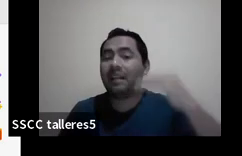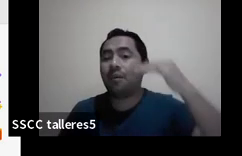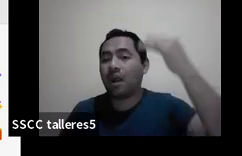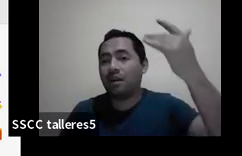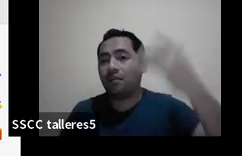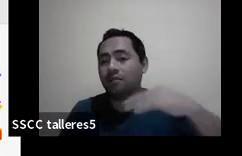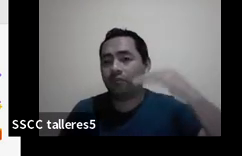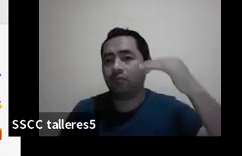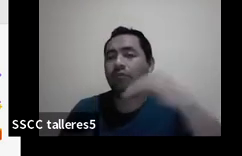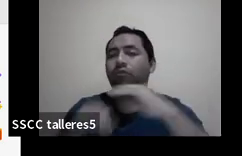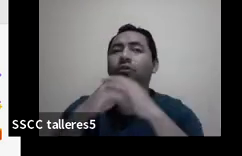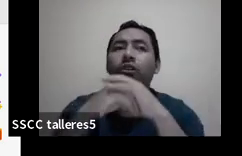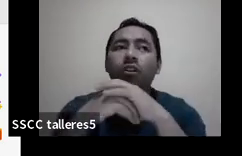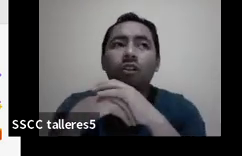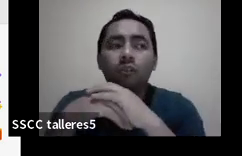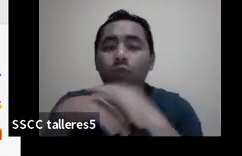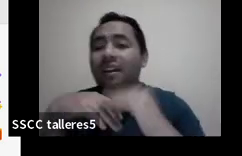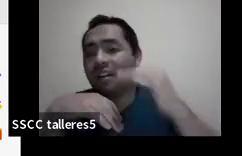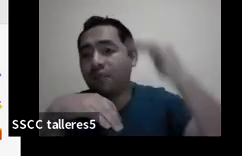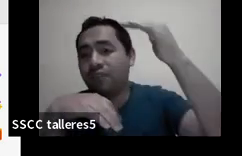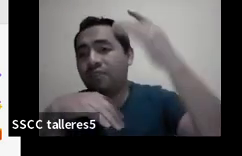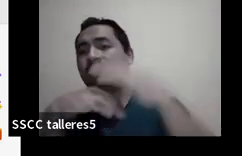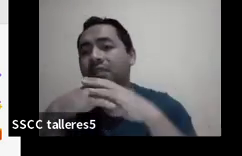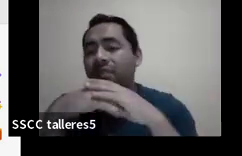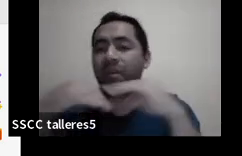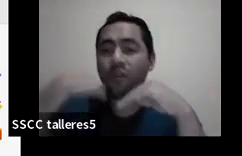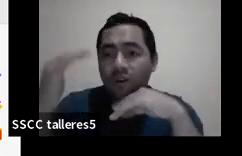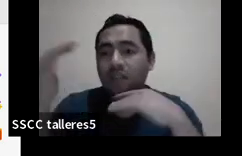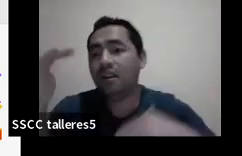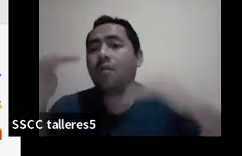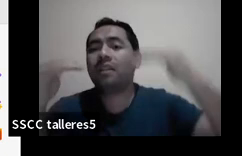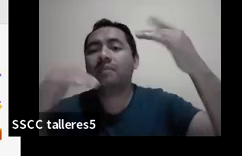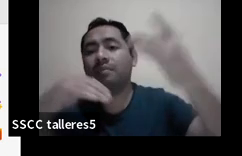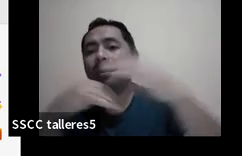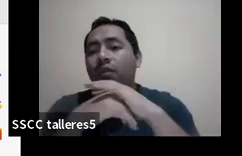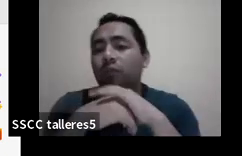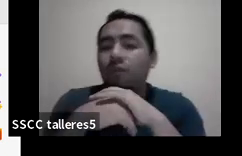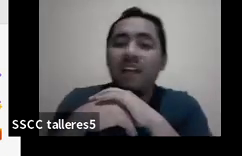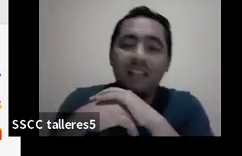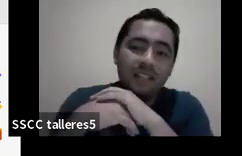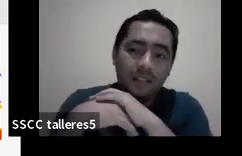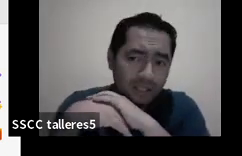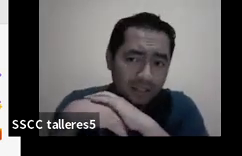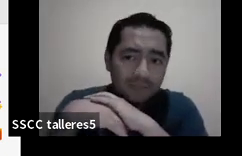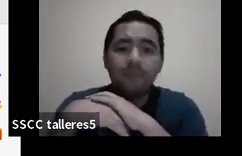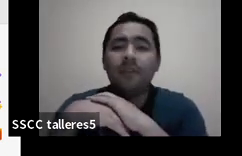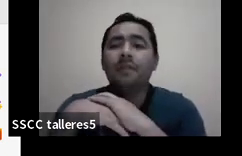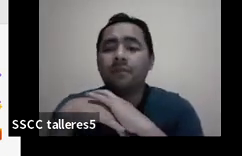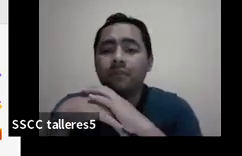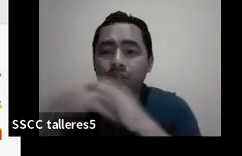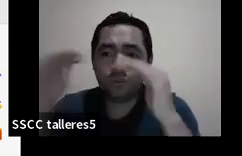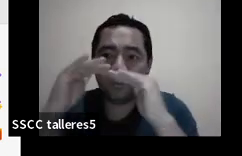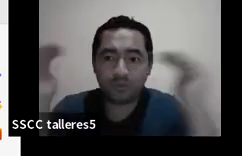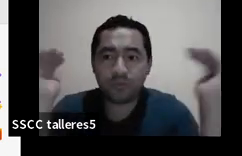la parte laboral, ¿no? Tu carrera profesional también mejora, y la cual también mejora tu calidad de vida,